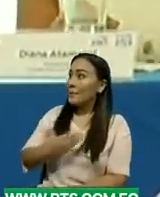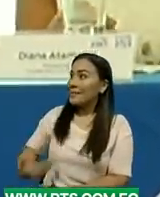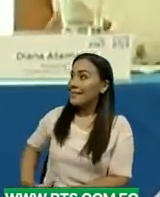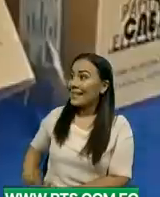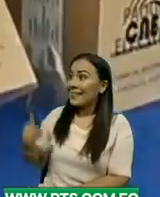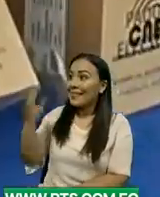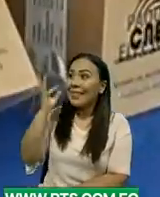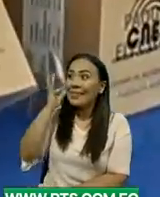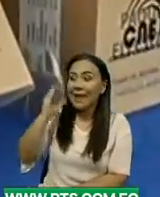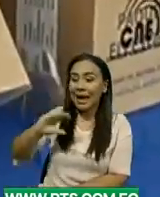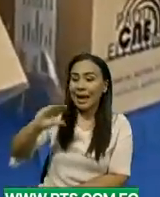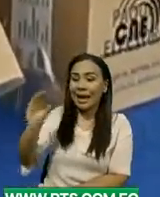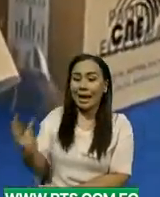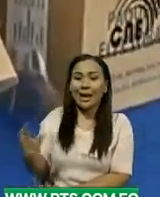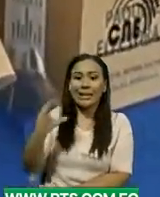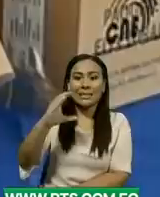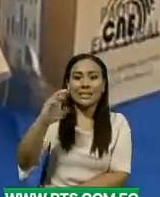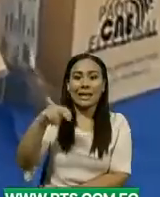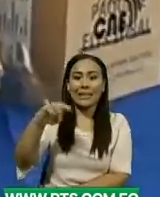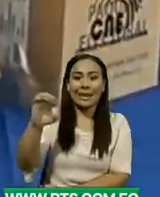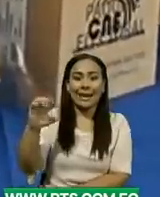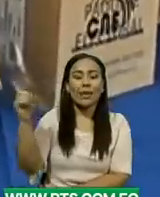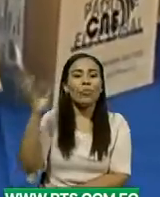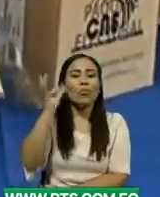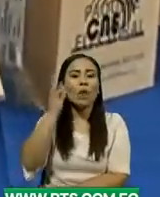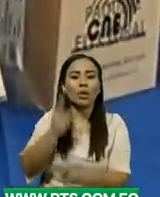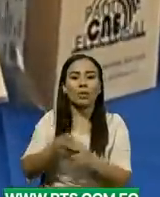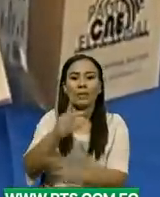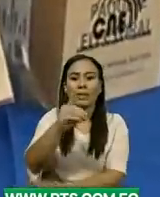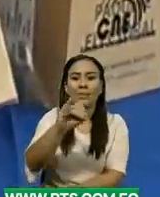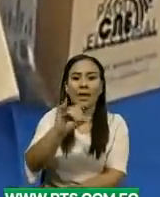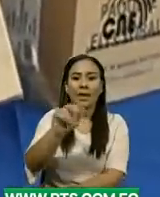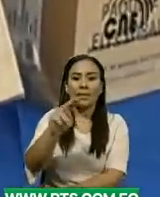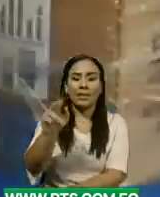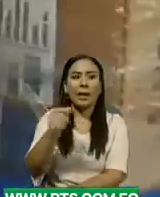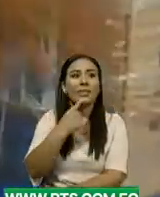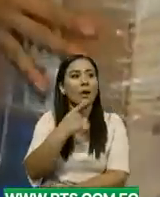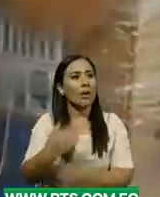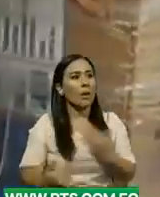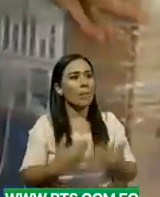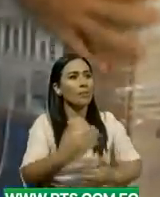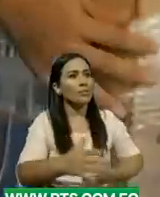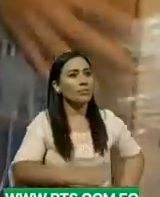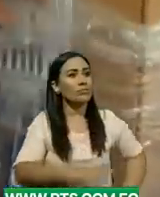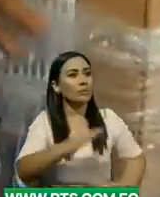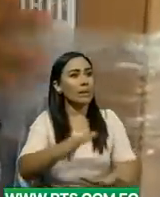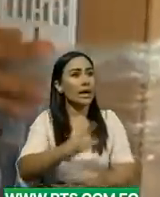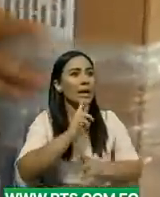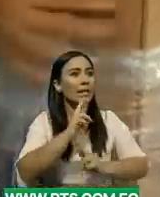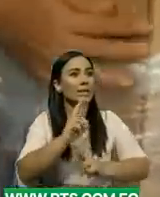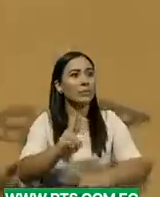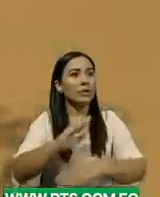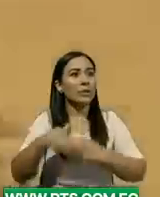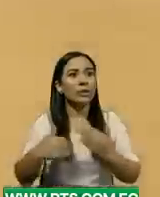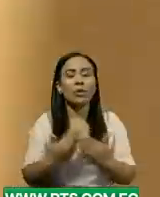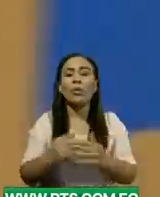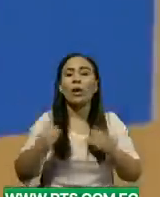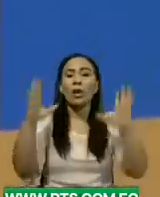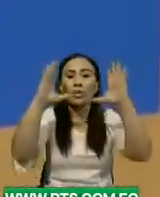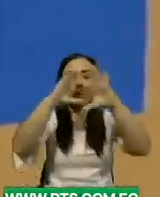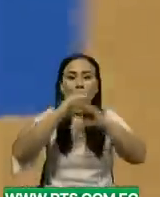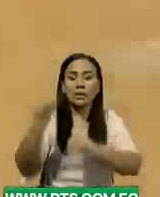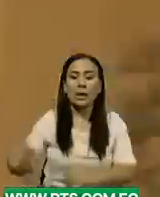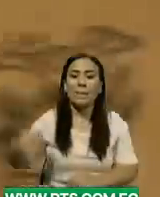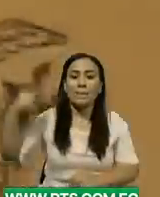Nacional Electoral, Diana Tamaín, manifestó que desde ya se garantiza el inicio de la entrega de resultados oficiales la noche del